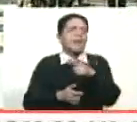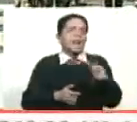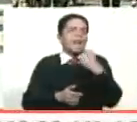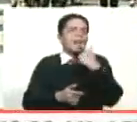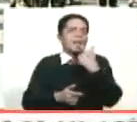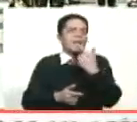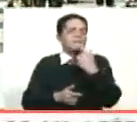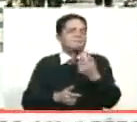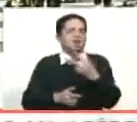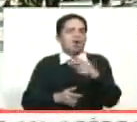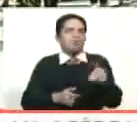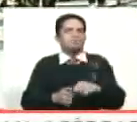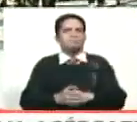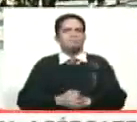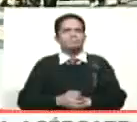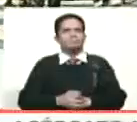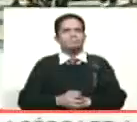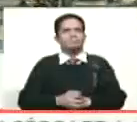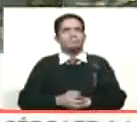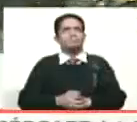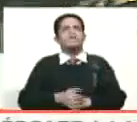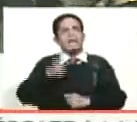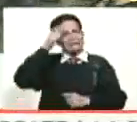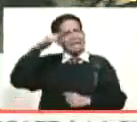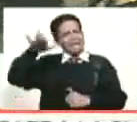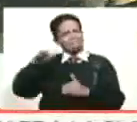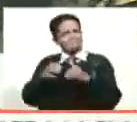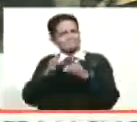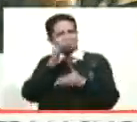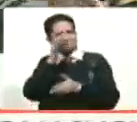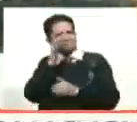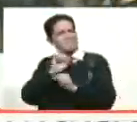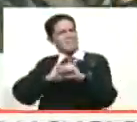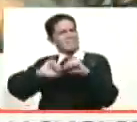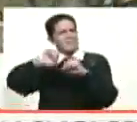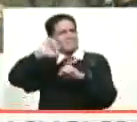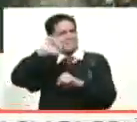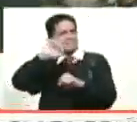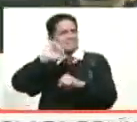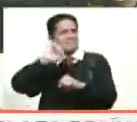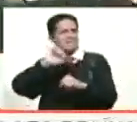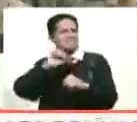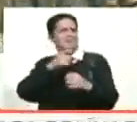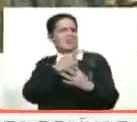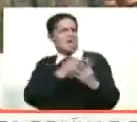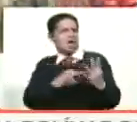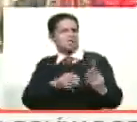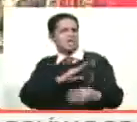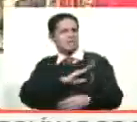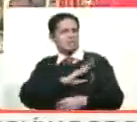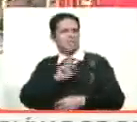¿Creen ustedes que esa oligarquía está en condiciones de defender los intereses nacionales en el mundo?